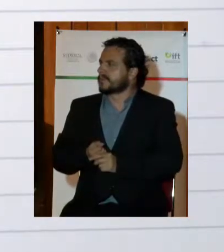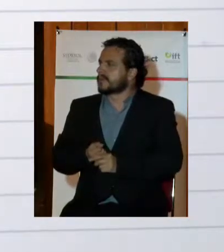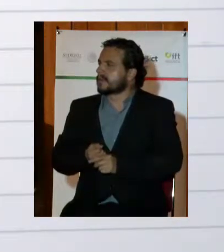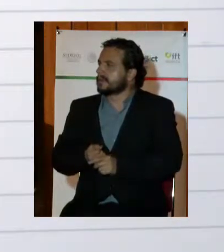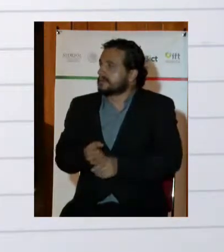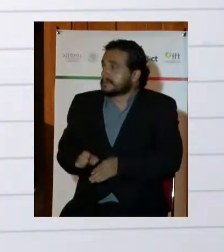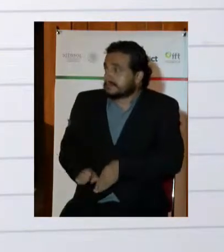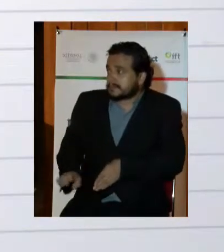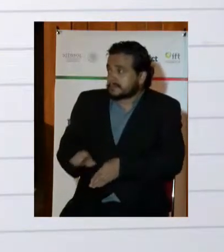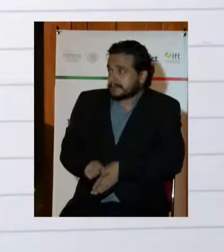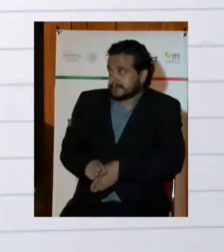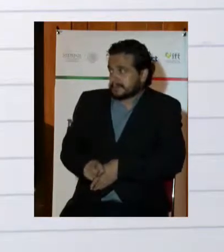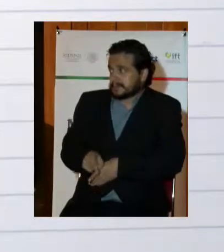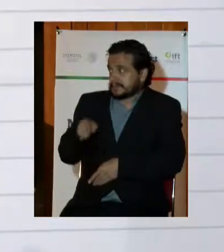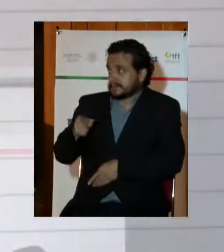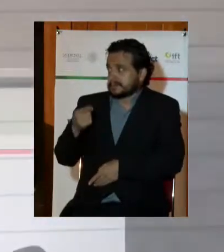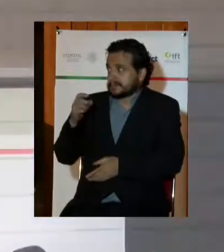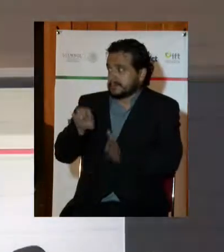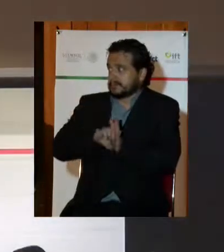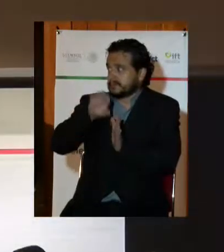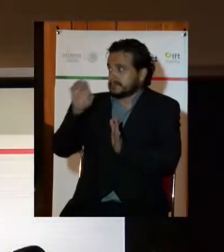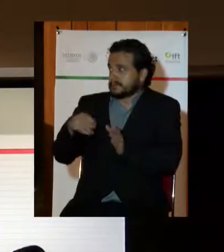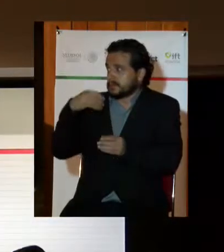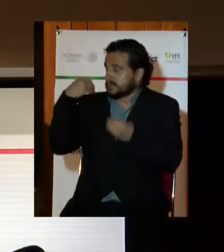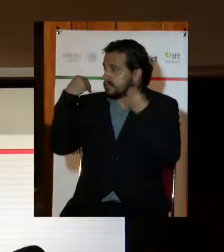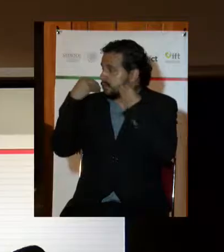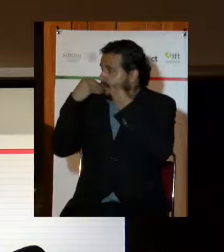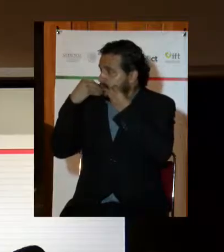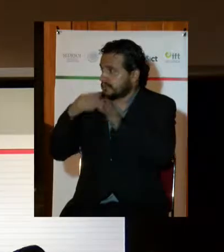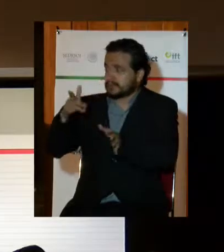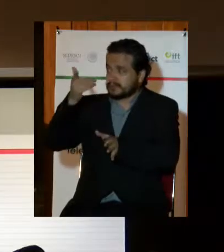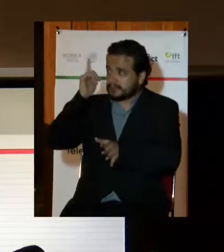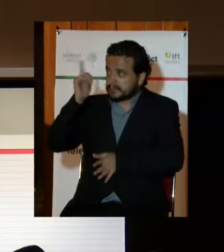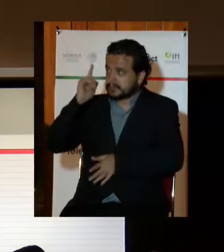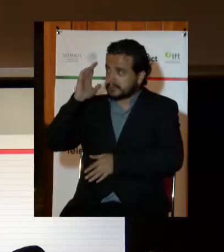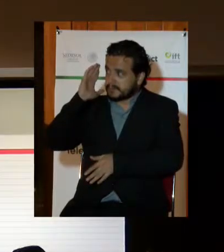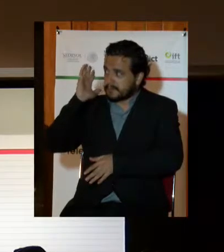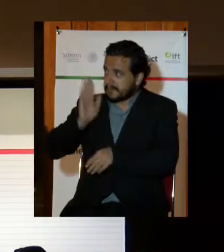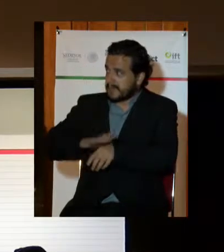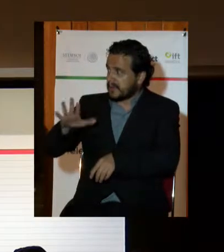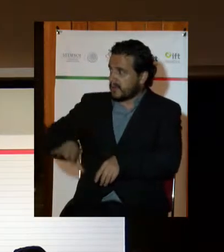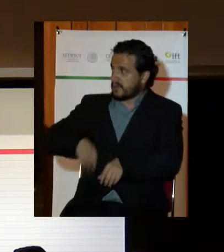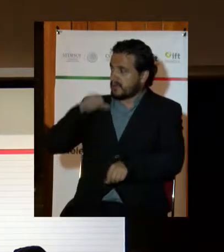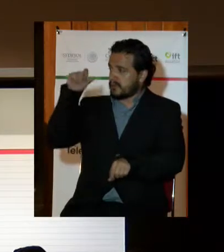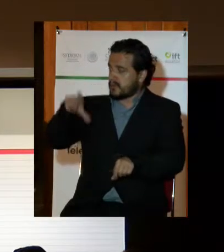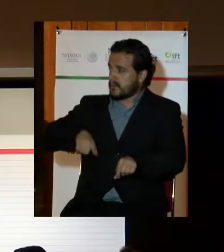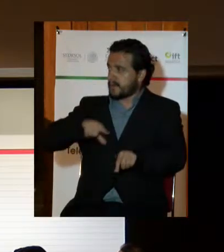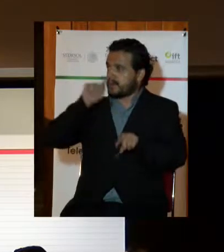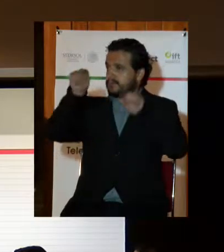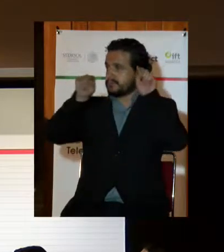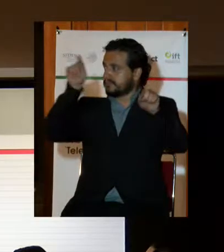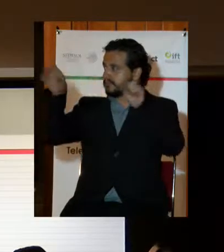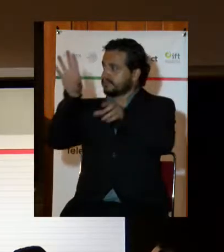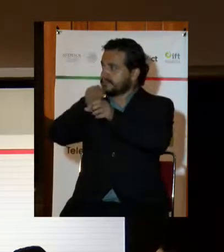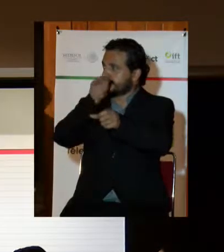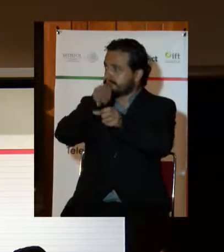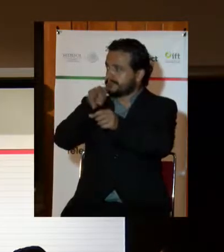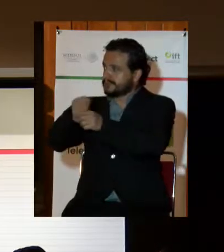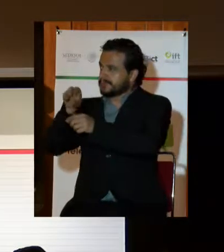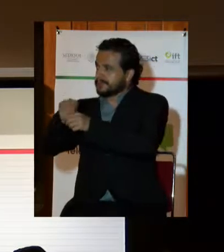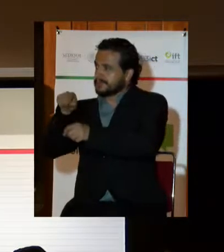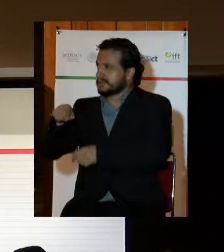un combo maravilla que esperemos veamos en más instituciones, pero lo que me gustaría resaltar de este combo maravilla es,